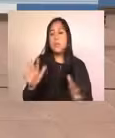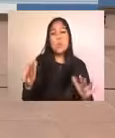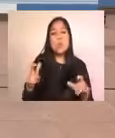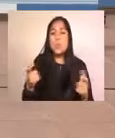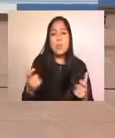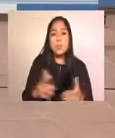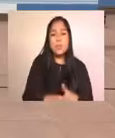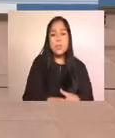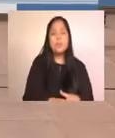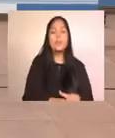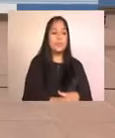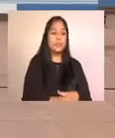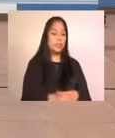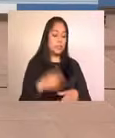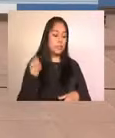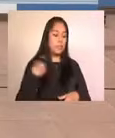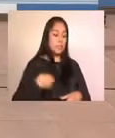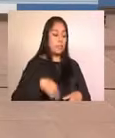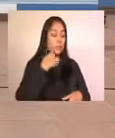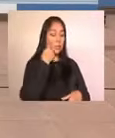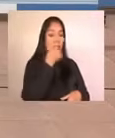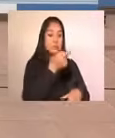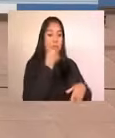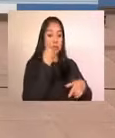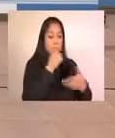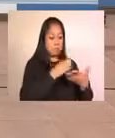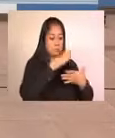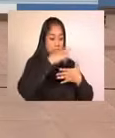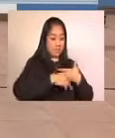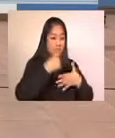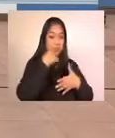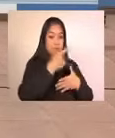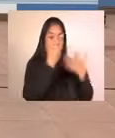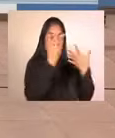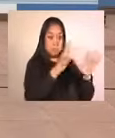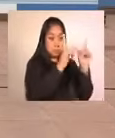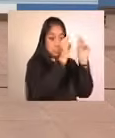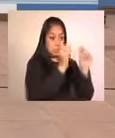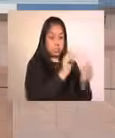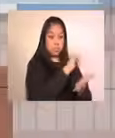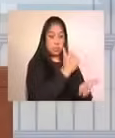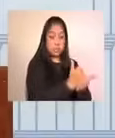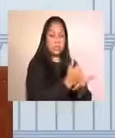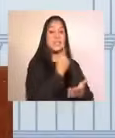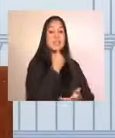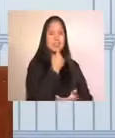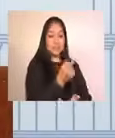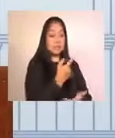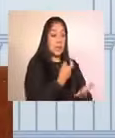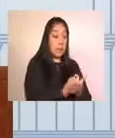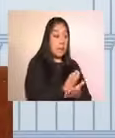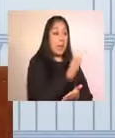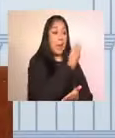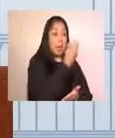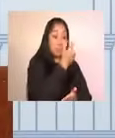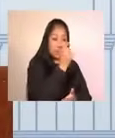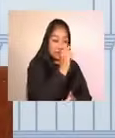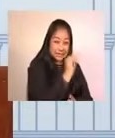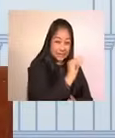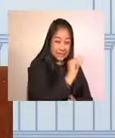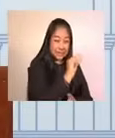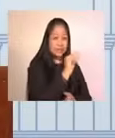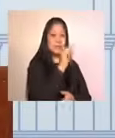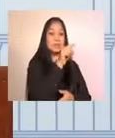dentro del proyecto de presupuesto que fue debidamente aprobado, se estipula que las compras de baja cuantía deberán